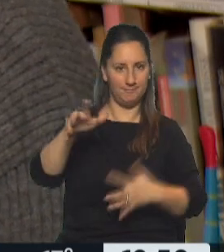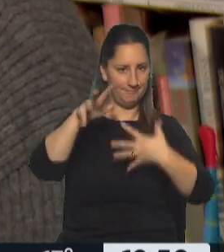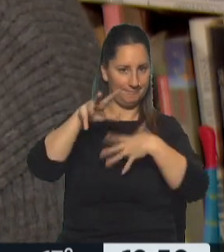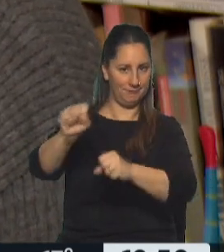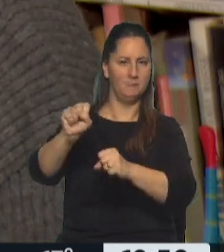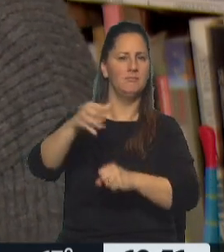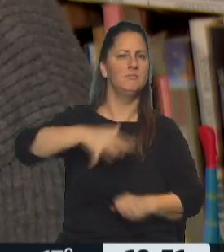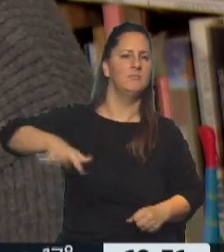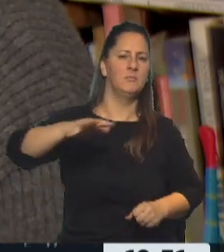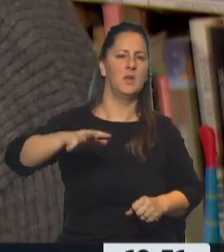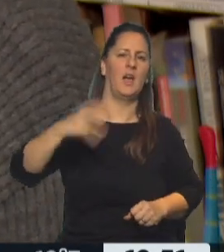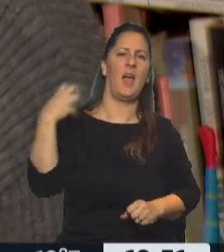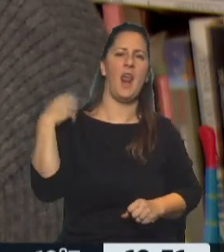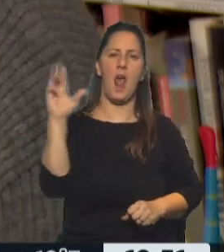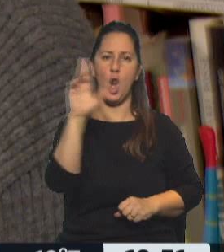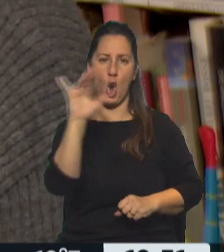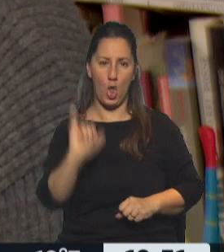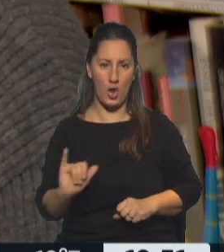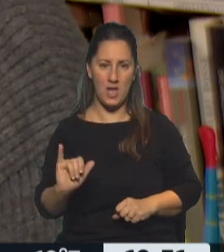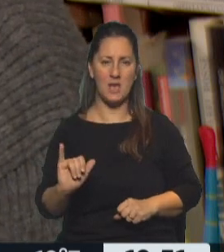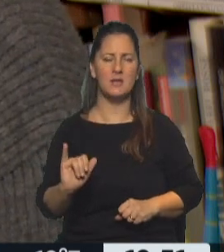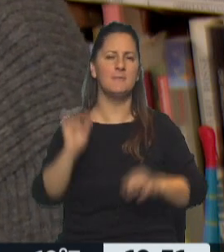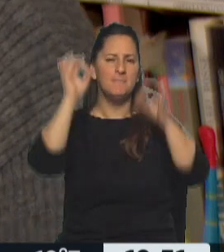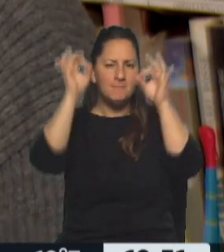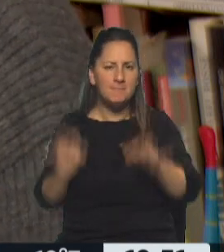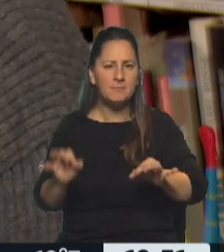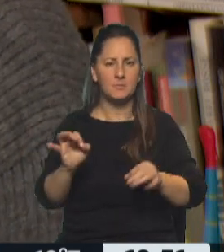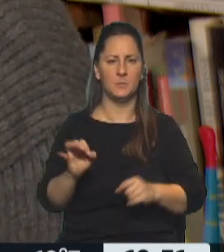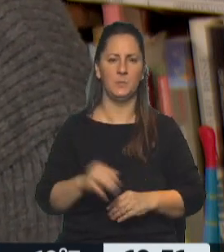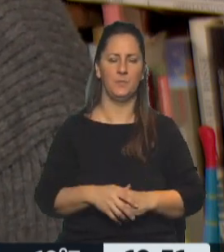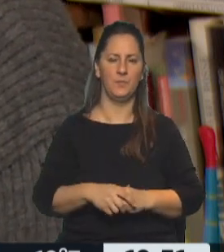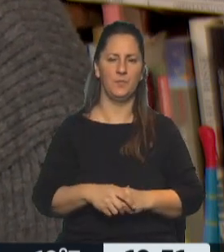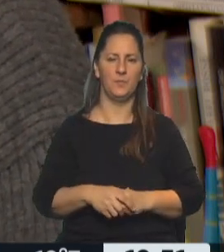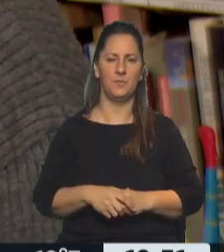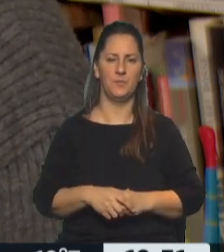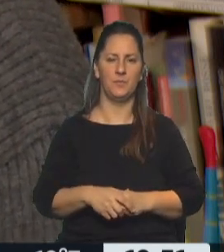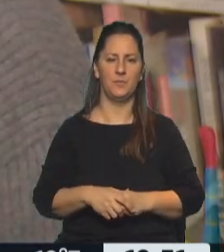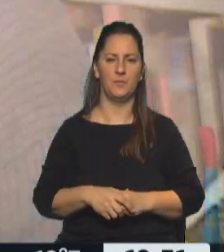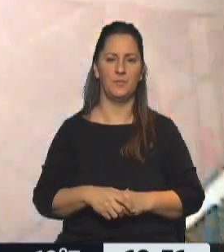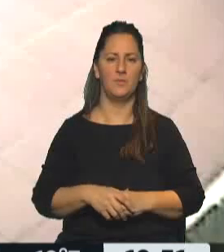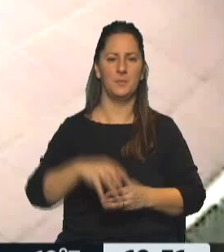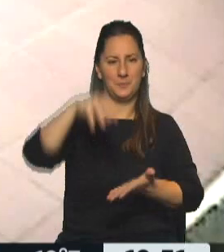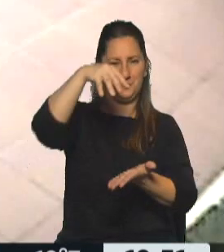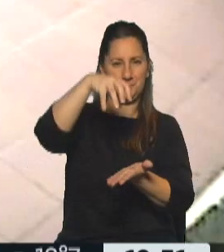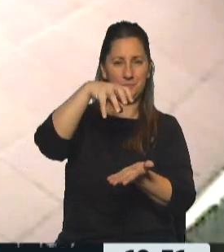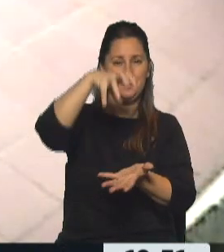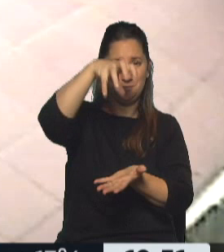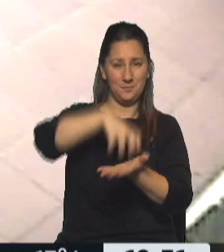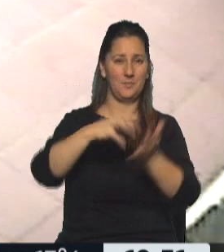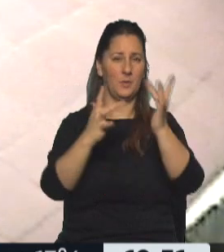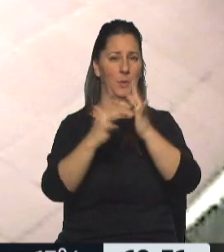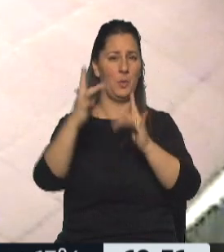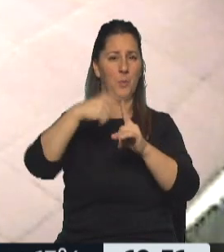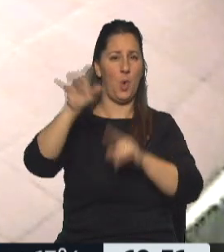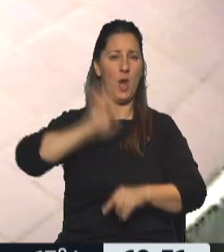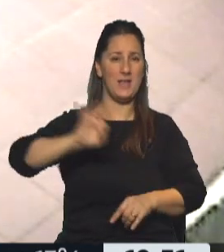la localidad de general rodríguez más precisamente en el monasterio en nuestra